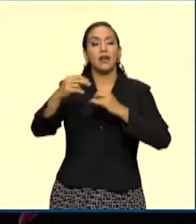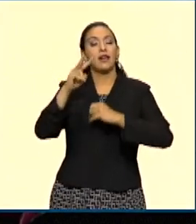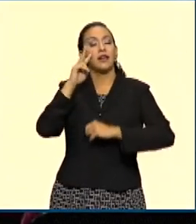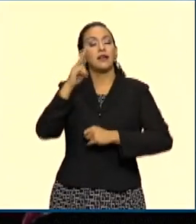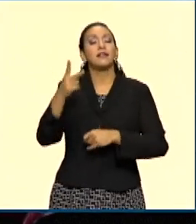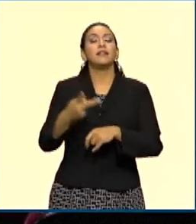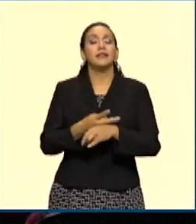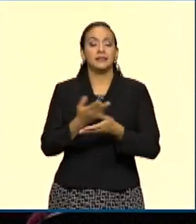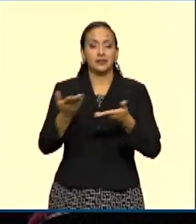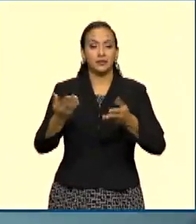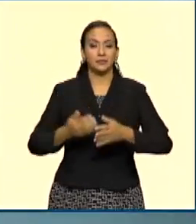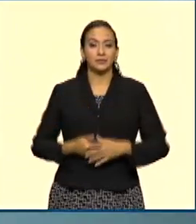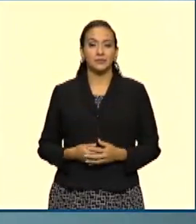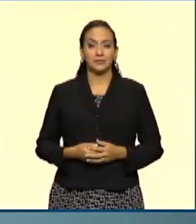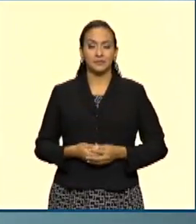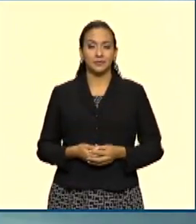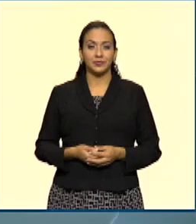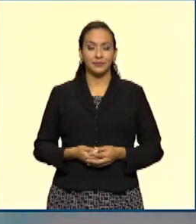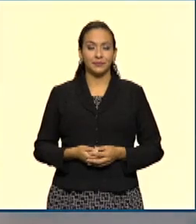los argumentos.